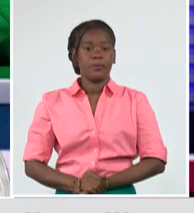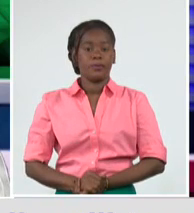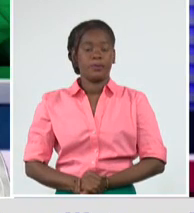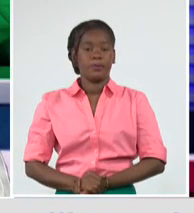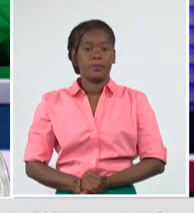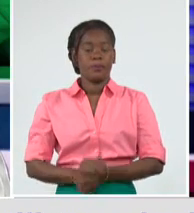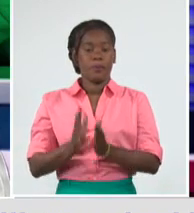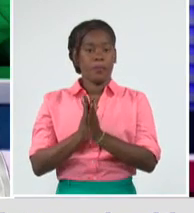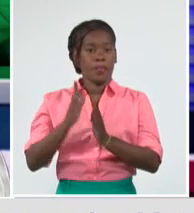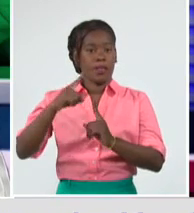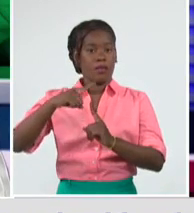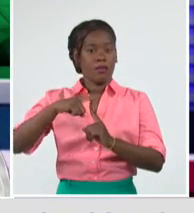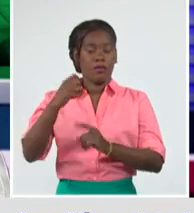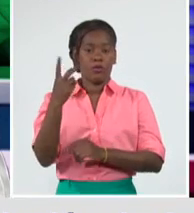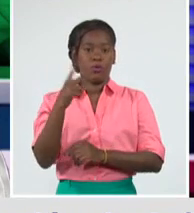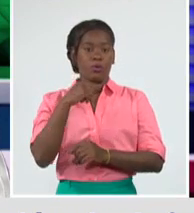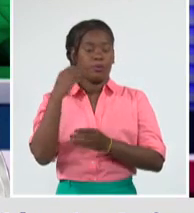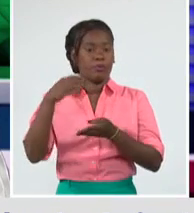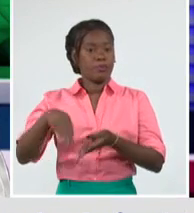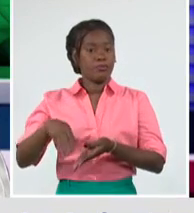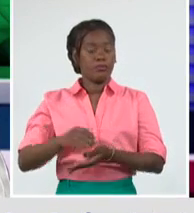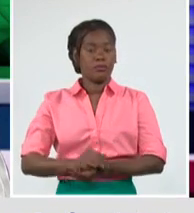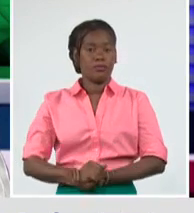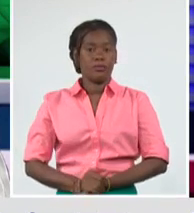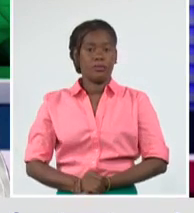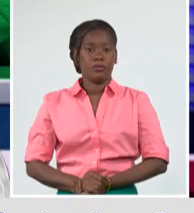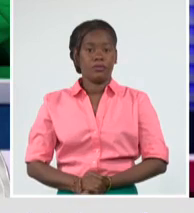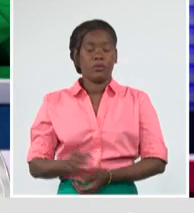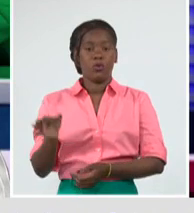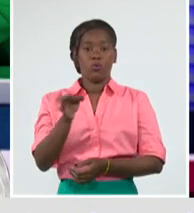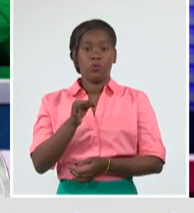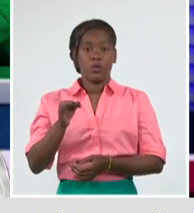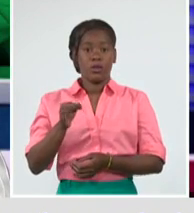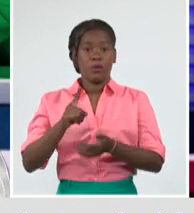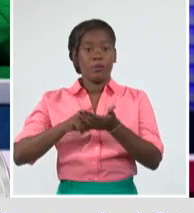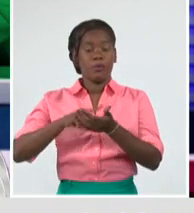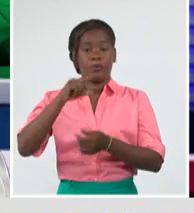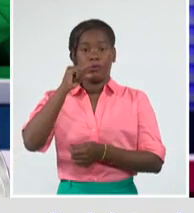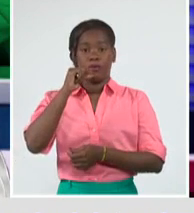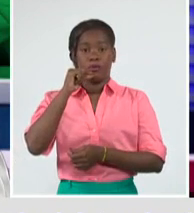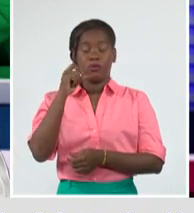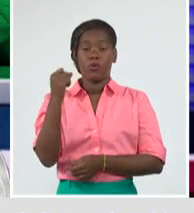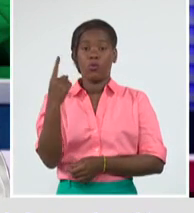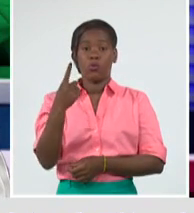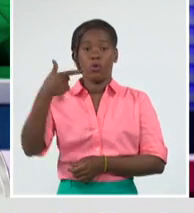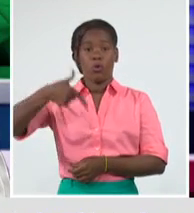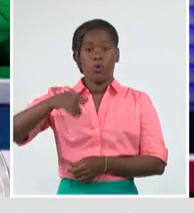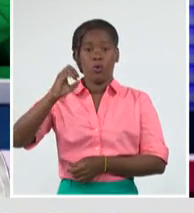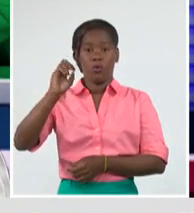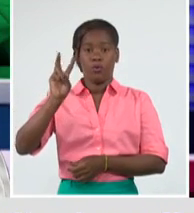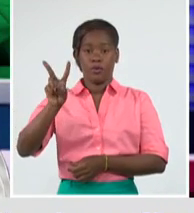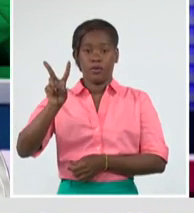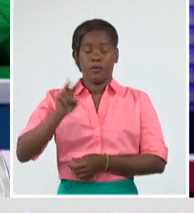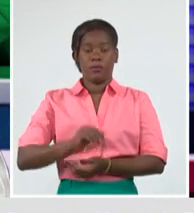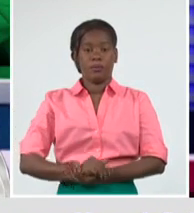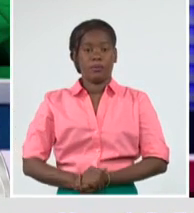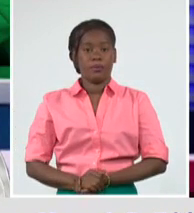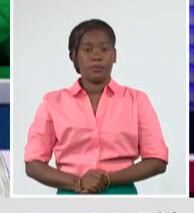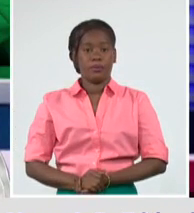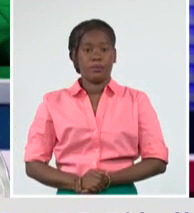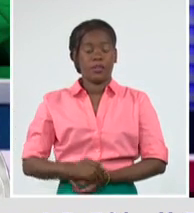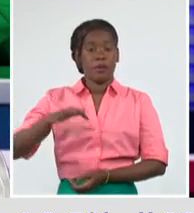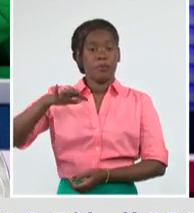fallecen 2 personas de los municipios de Pedro Betancur y Jovellano. En Pinar de Río, las 2 personas que